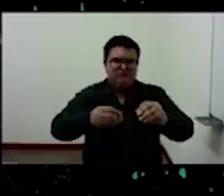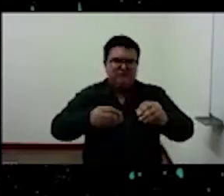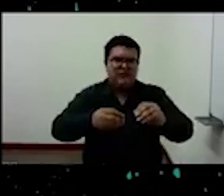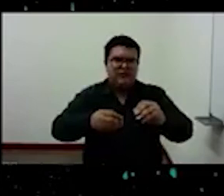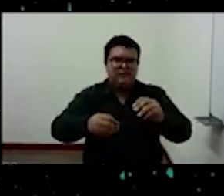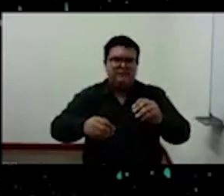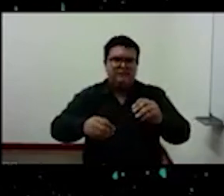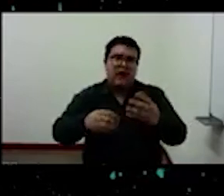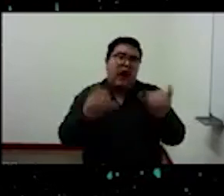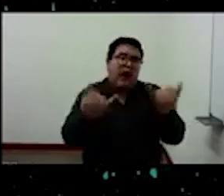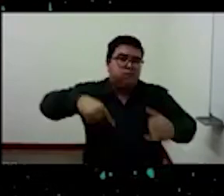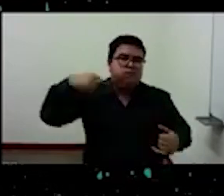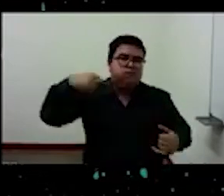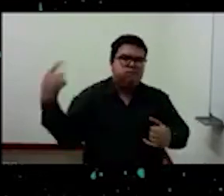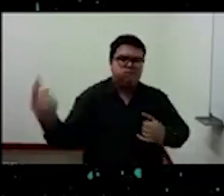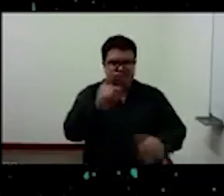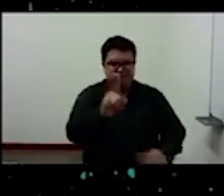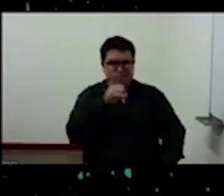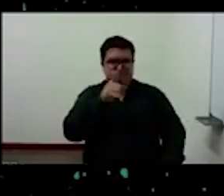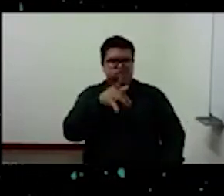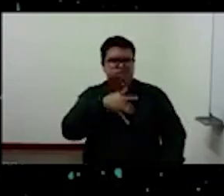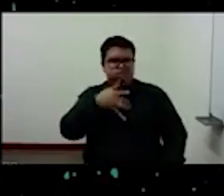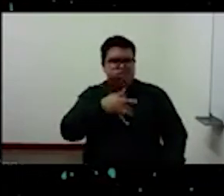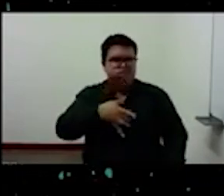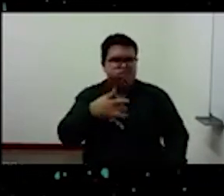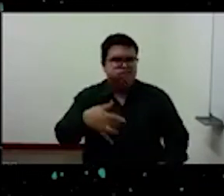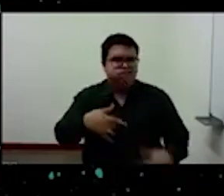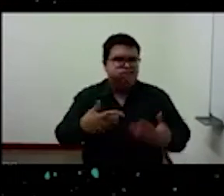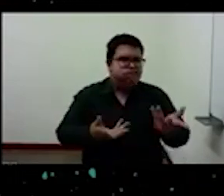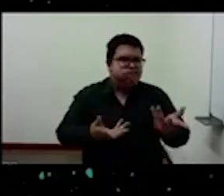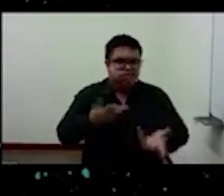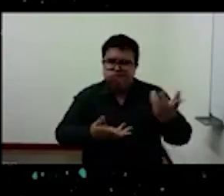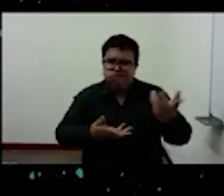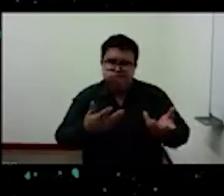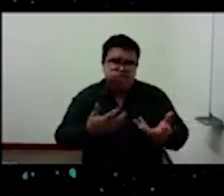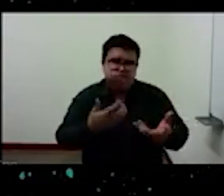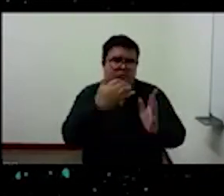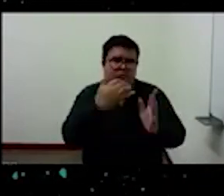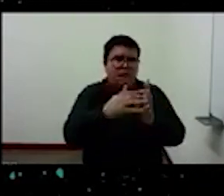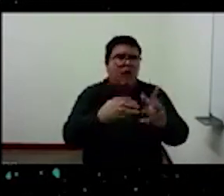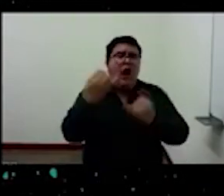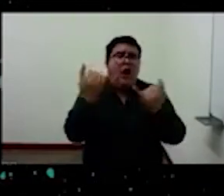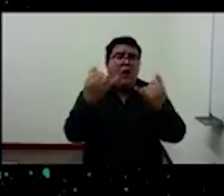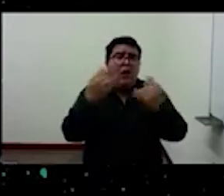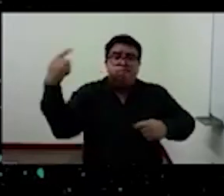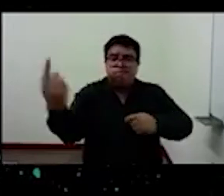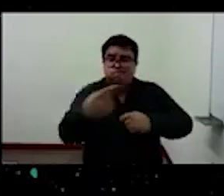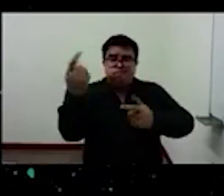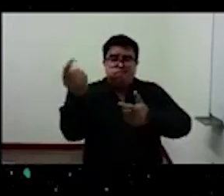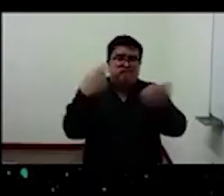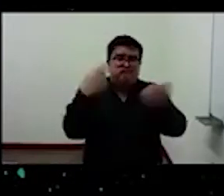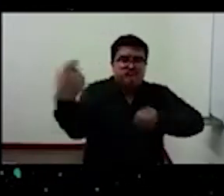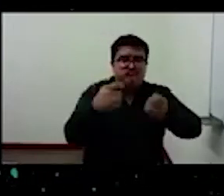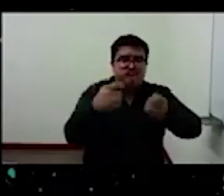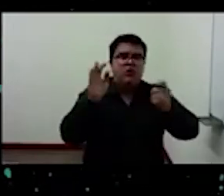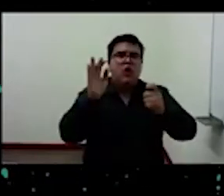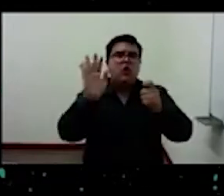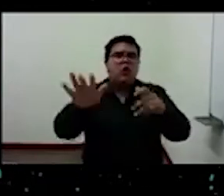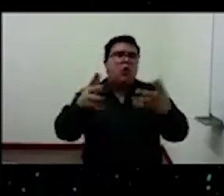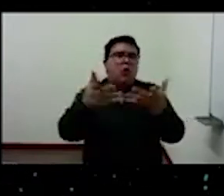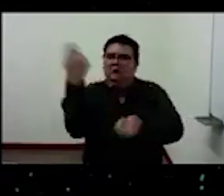que hoy vemos tan profusamente en este mundo globalizado del mercado.